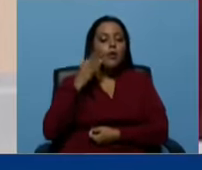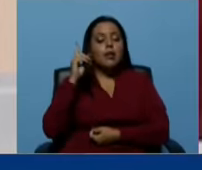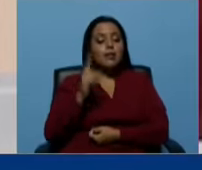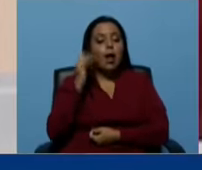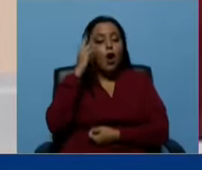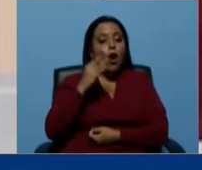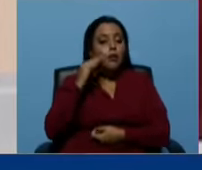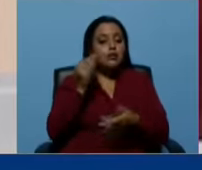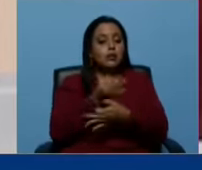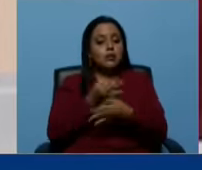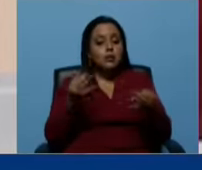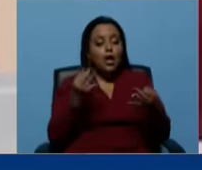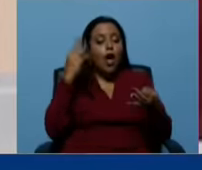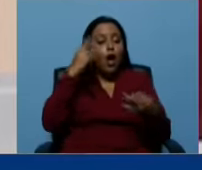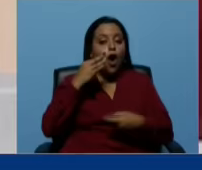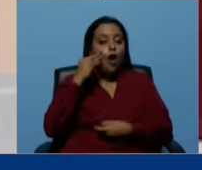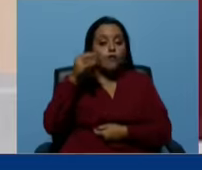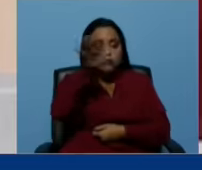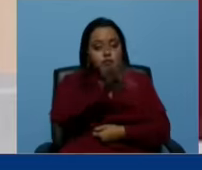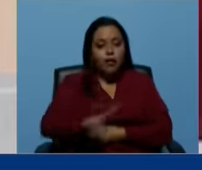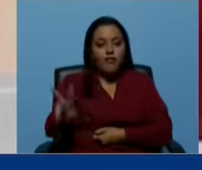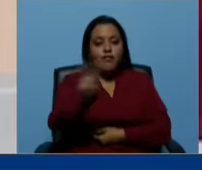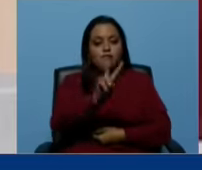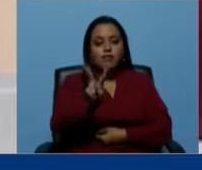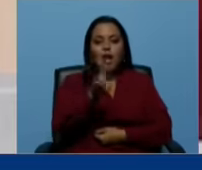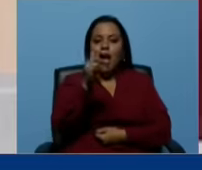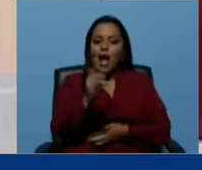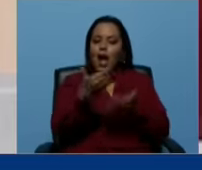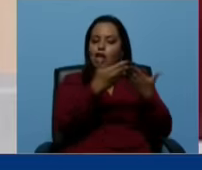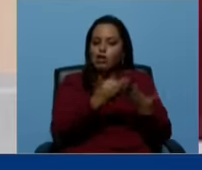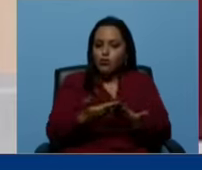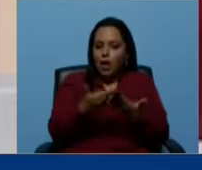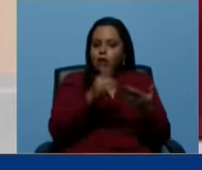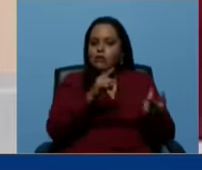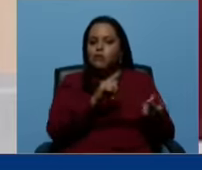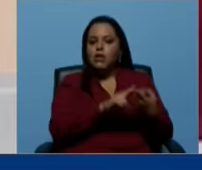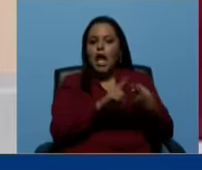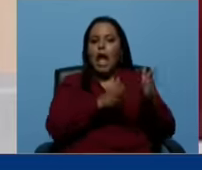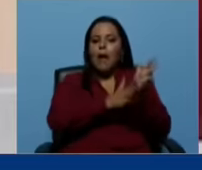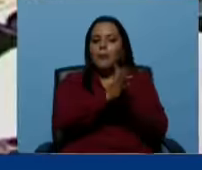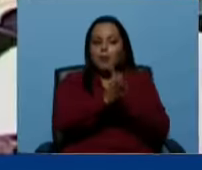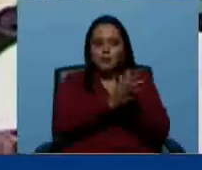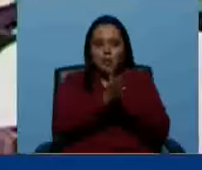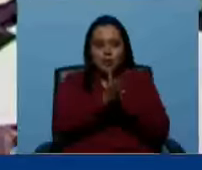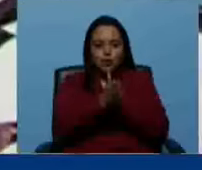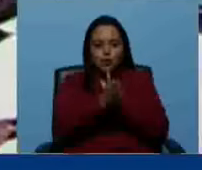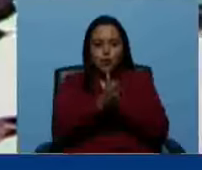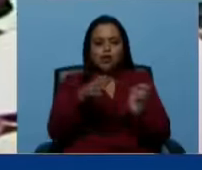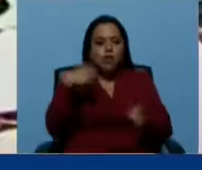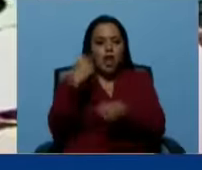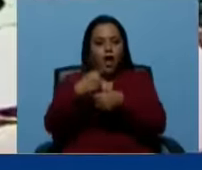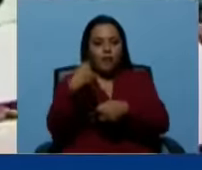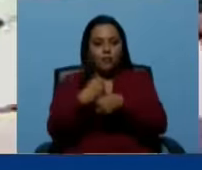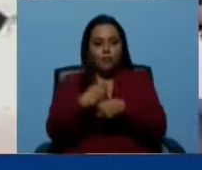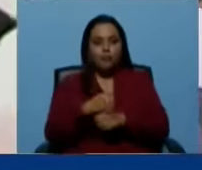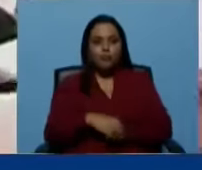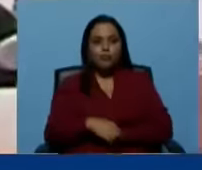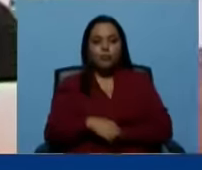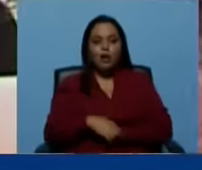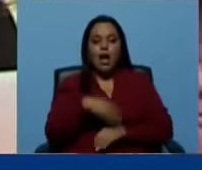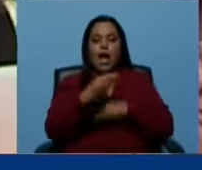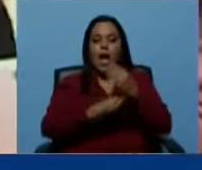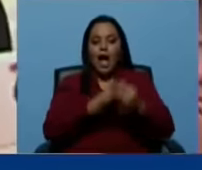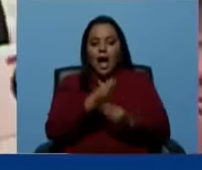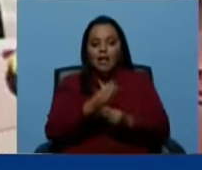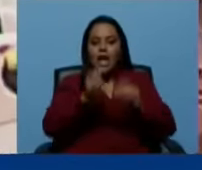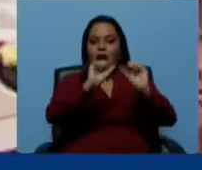en las generaciones jóvenes de Venezuela que están estudiando, que están emprendiendo, que están trabajando, que hacen